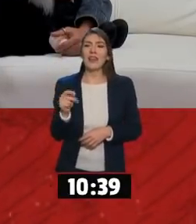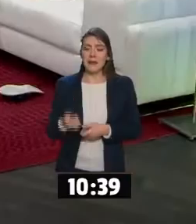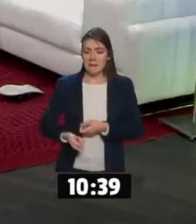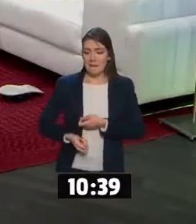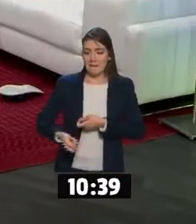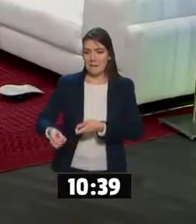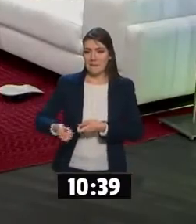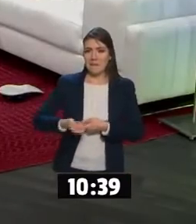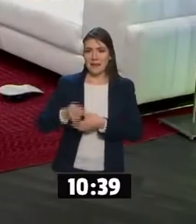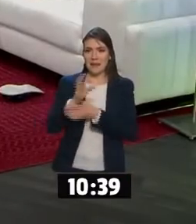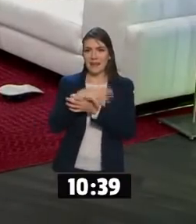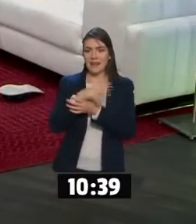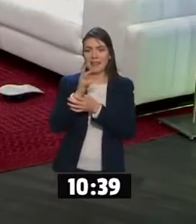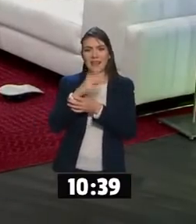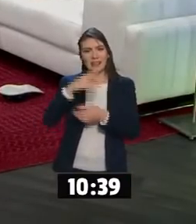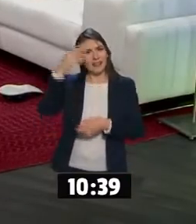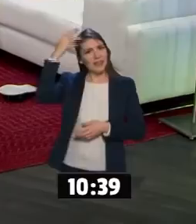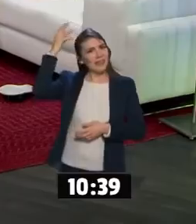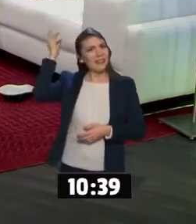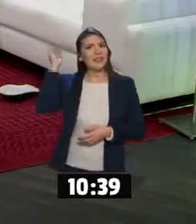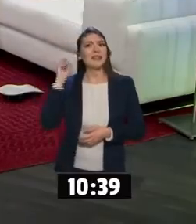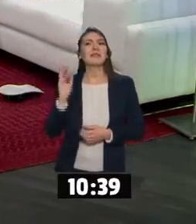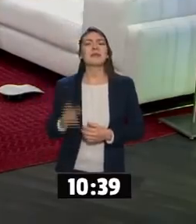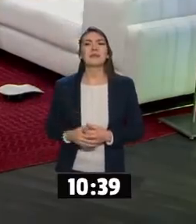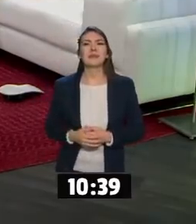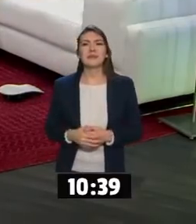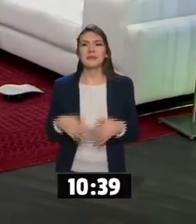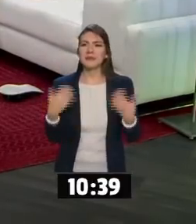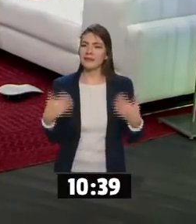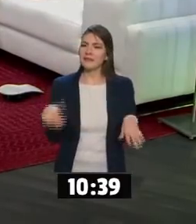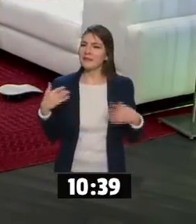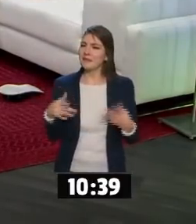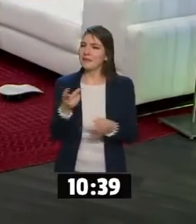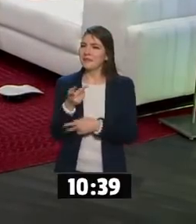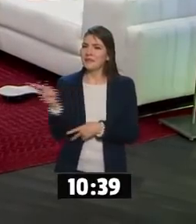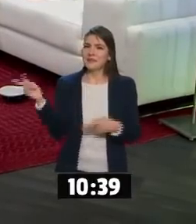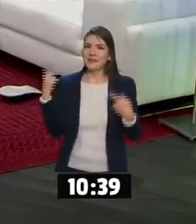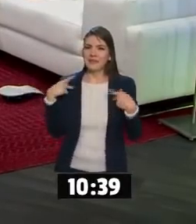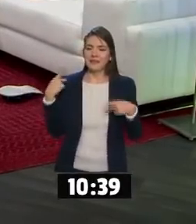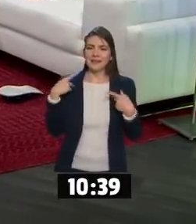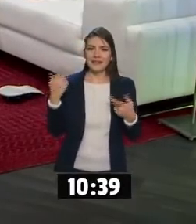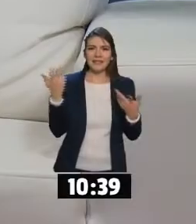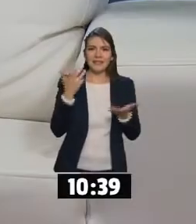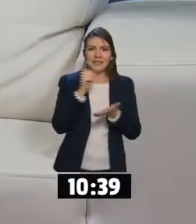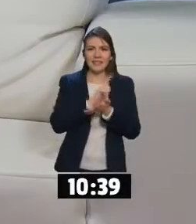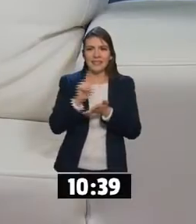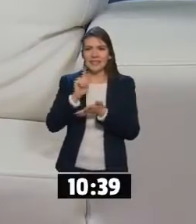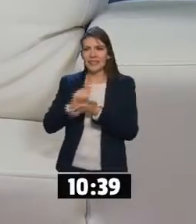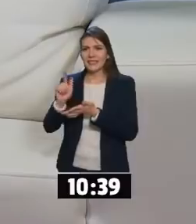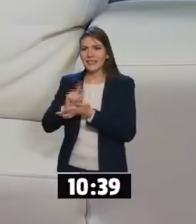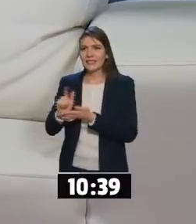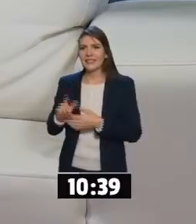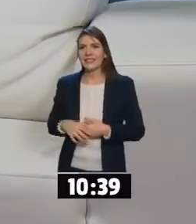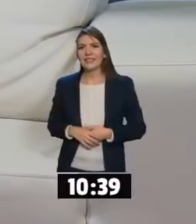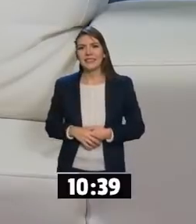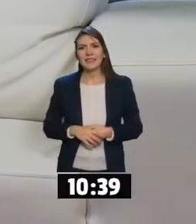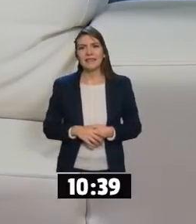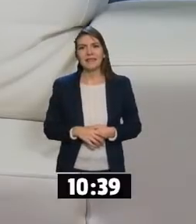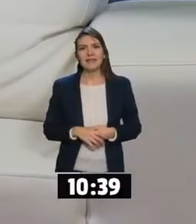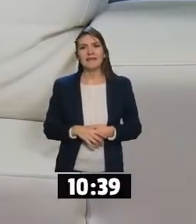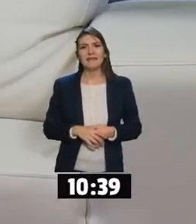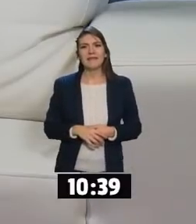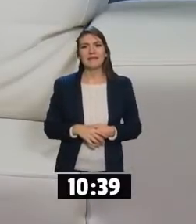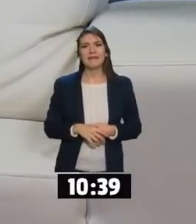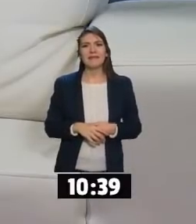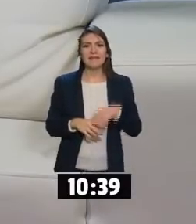Támora, que se Hubieras viste con traído sus a melones los y que su limpian trapeador. aquí para darles un aplauso. No, están dormidos, no pudieron venir porque los que limpian están dormidos